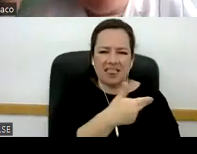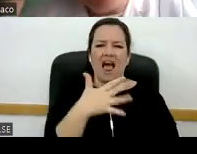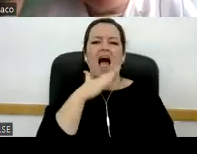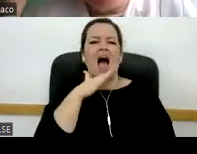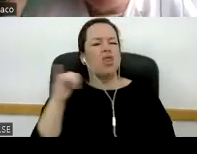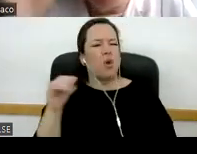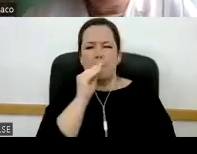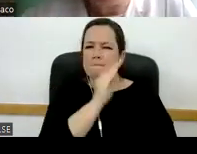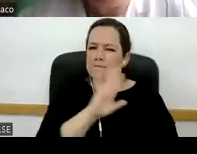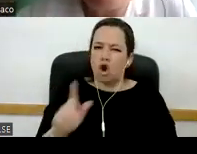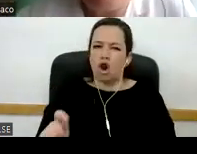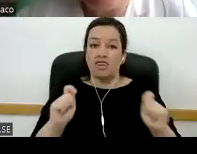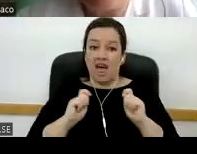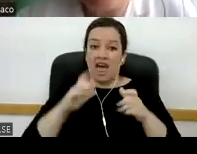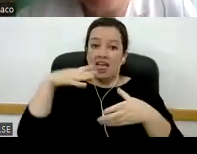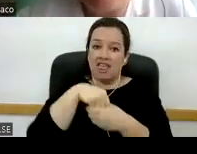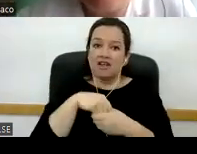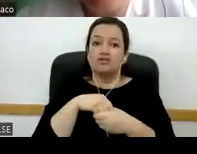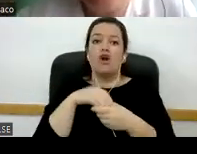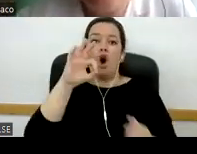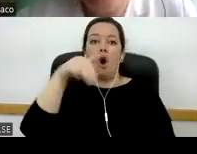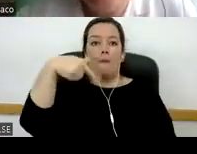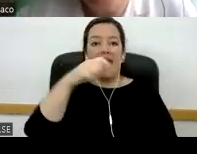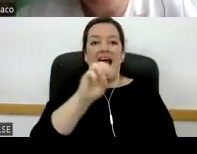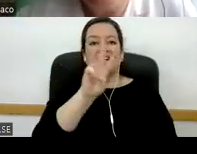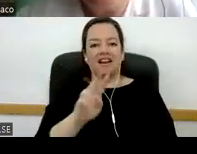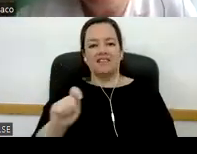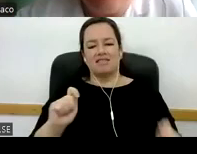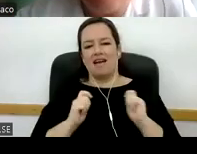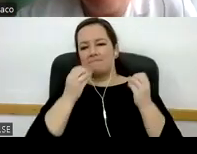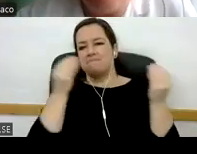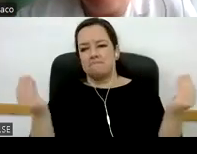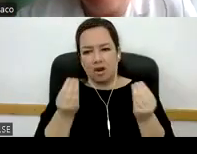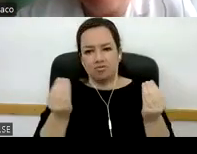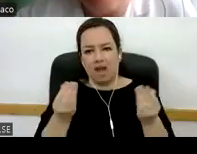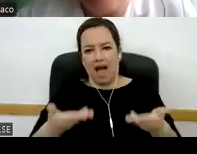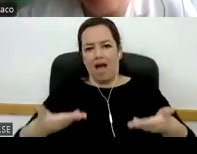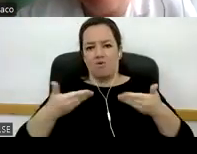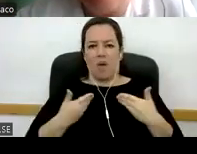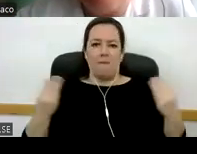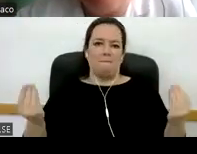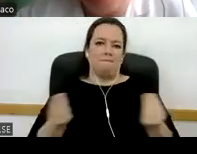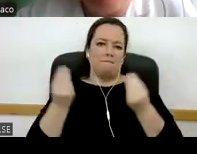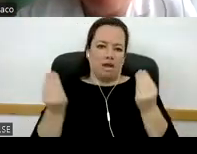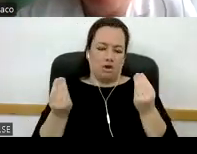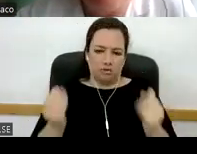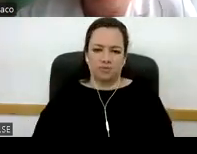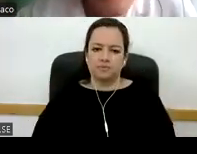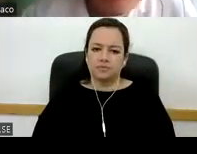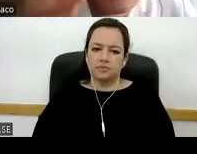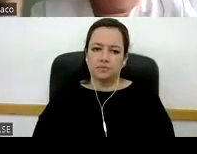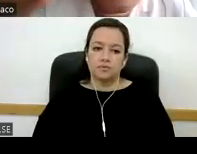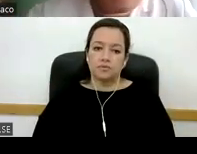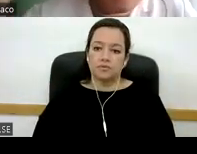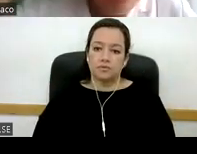sobre todo, que son muy ricos en ácidos grasos omega 3 y nos pueden ayudar a compensar estas grasas saturadas.